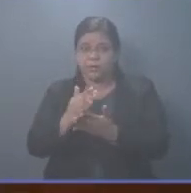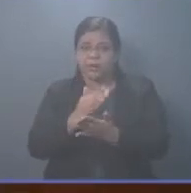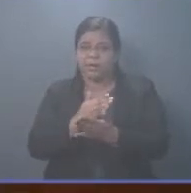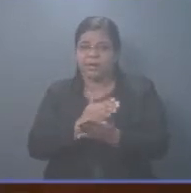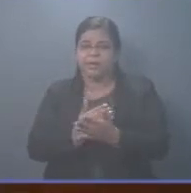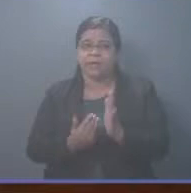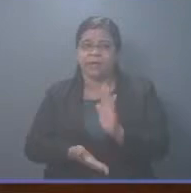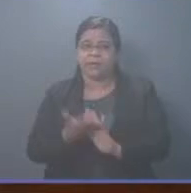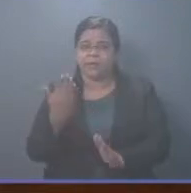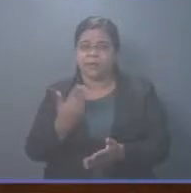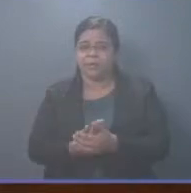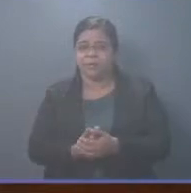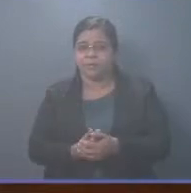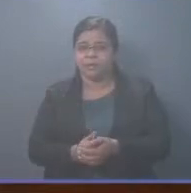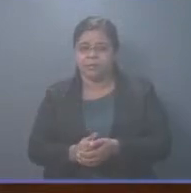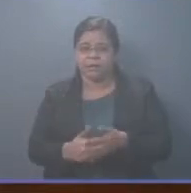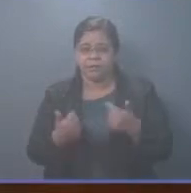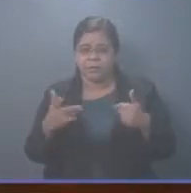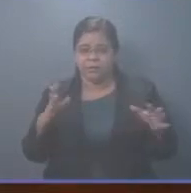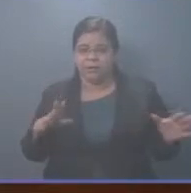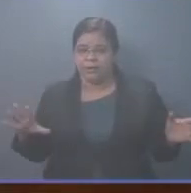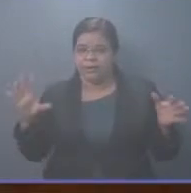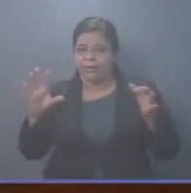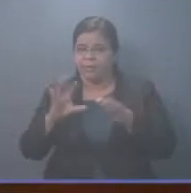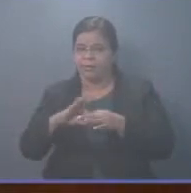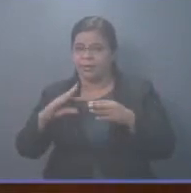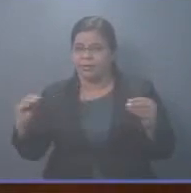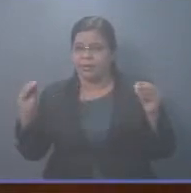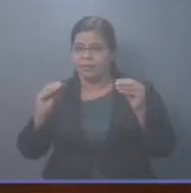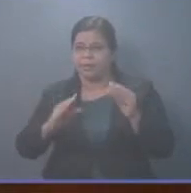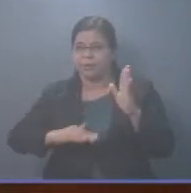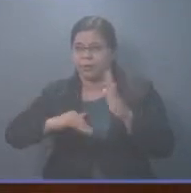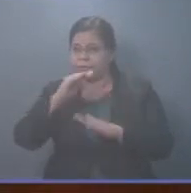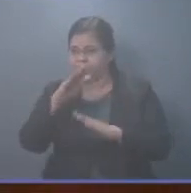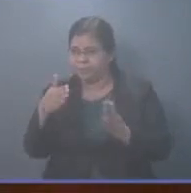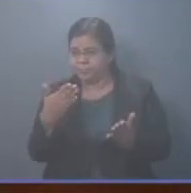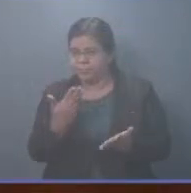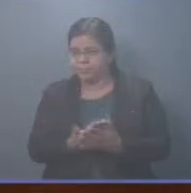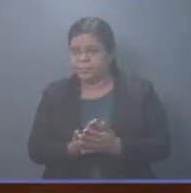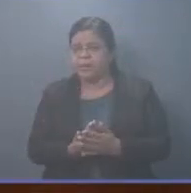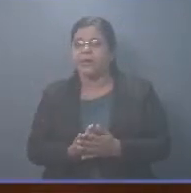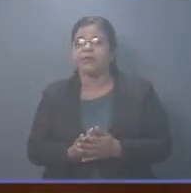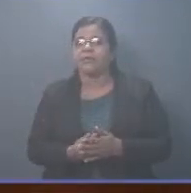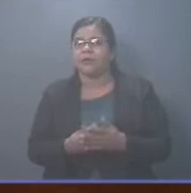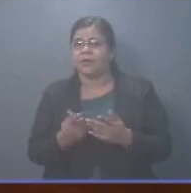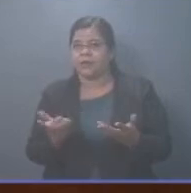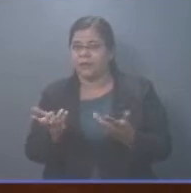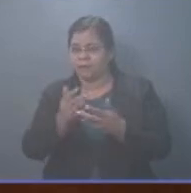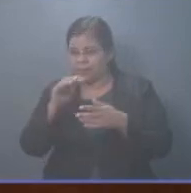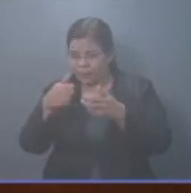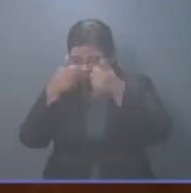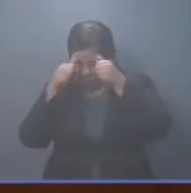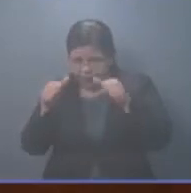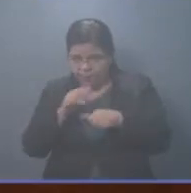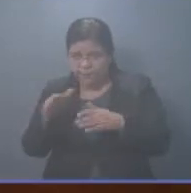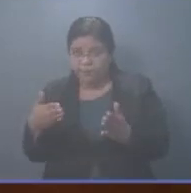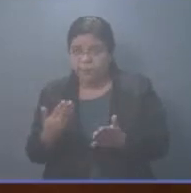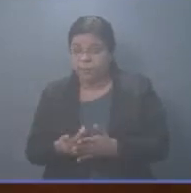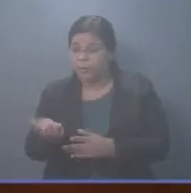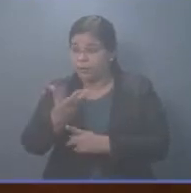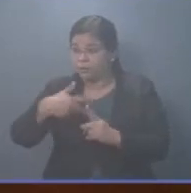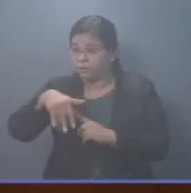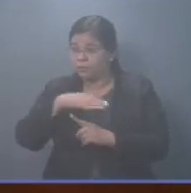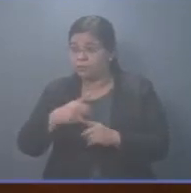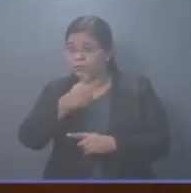resulta necesario mencionar que para optar por tal calificación legal de autonomía es indispensable que concurran algunos factores como condición